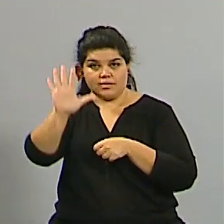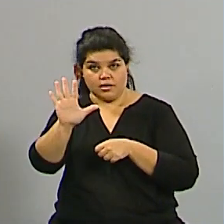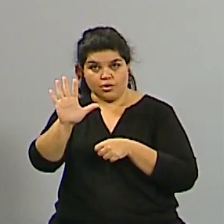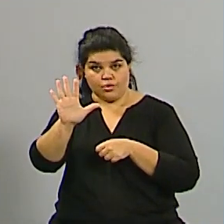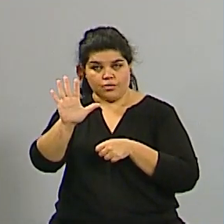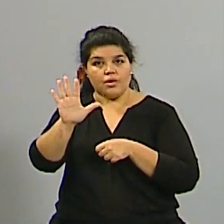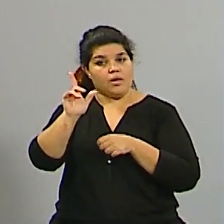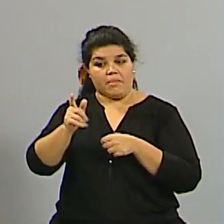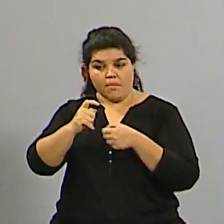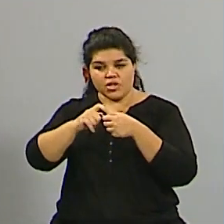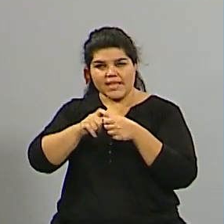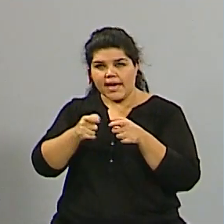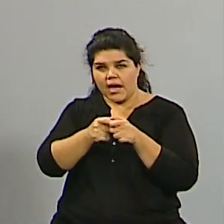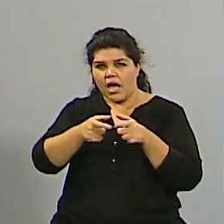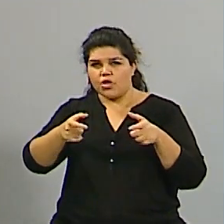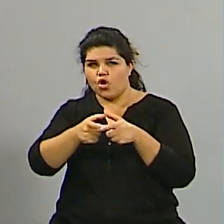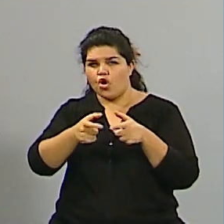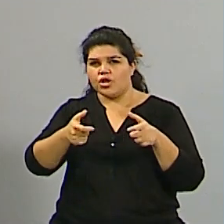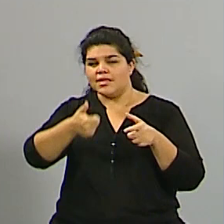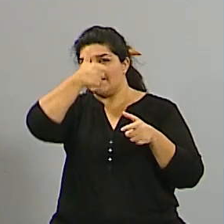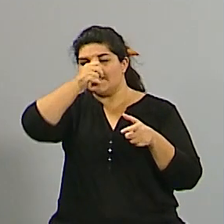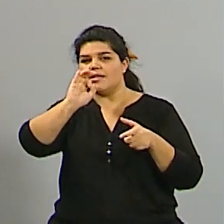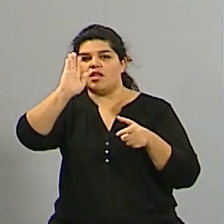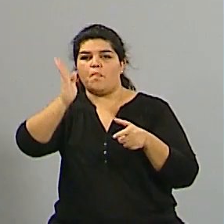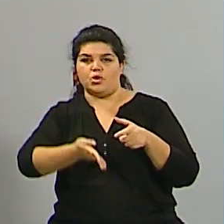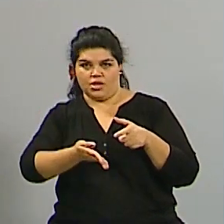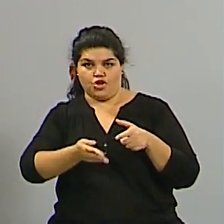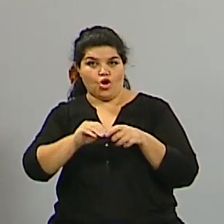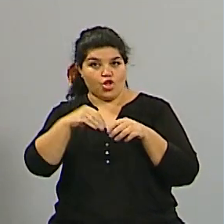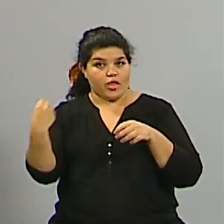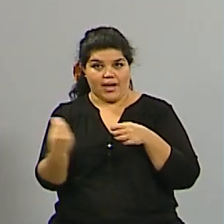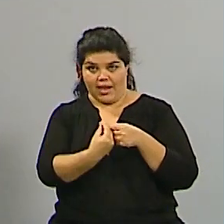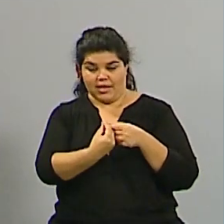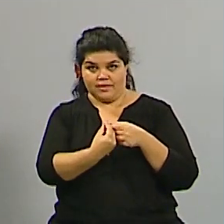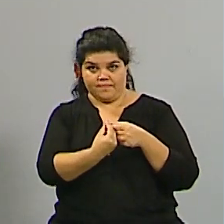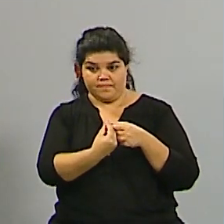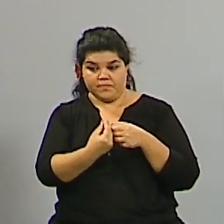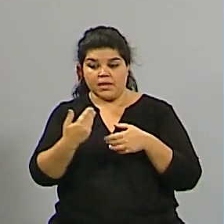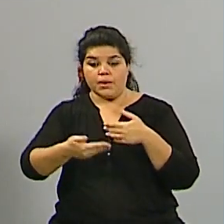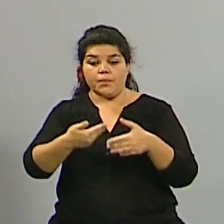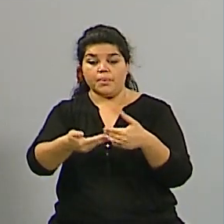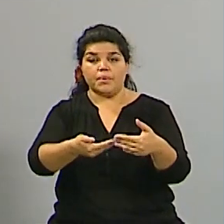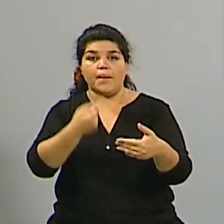1985, estaba alrededor del 60%. Si vos la mirabas en